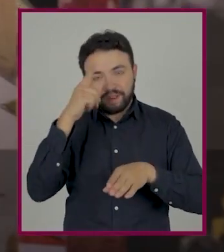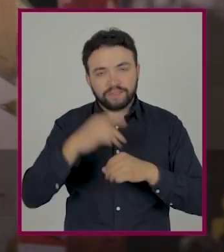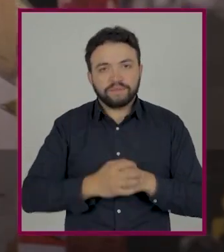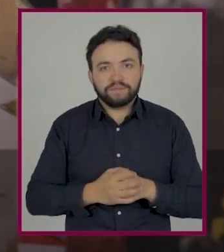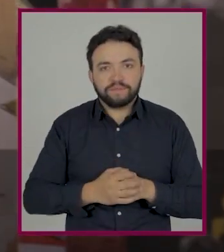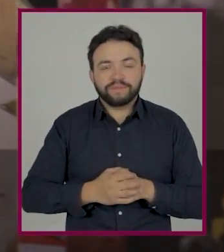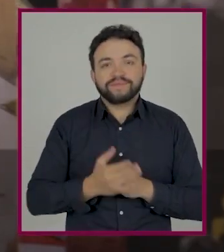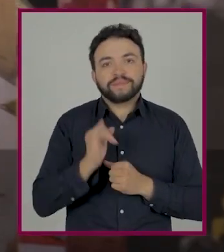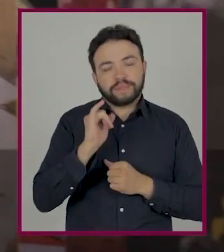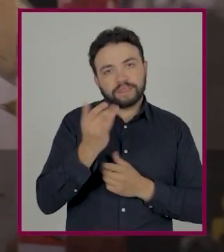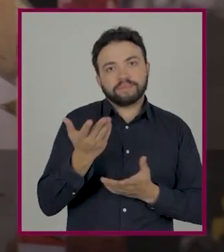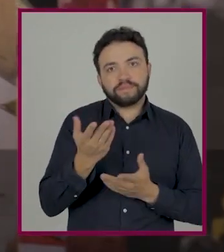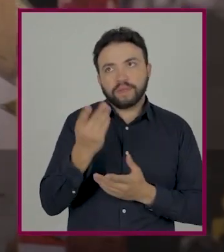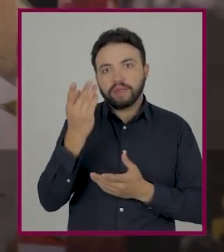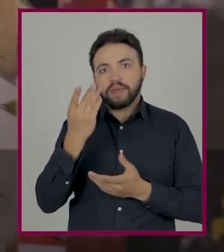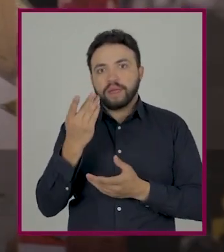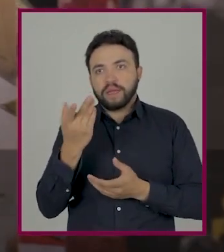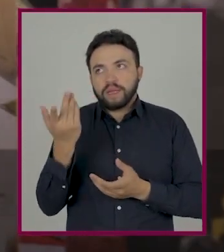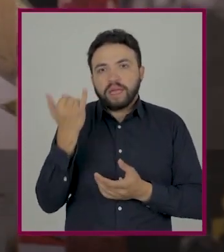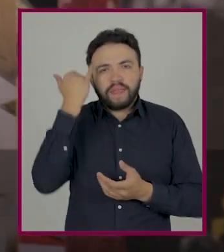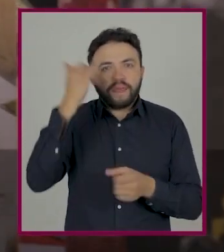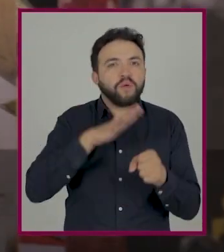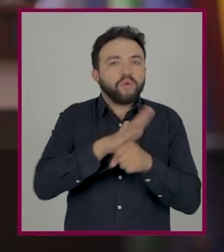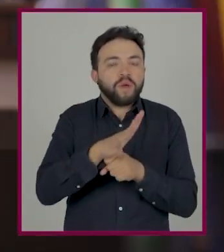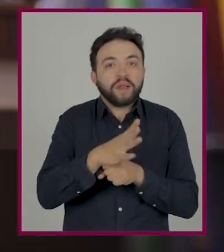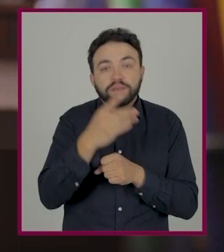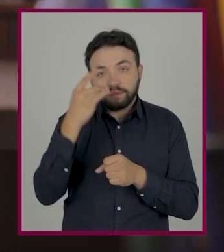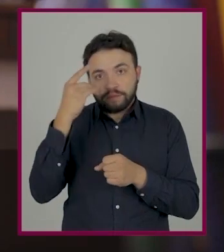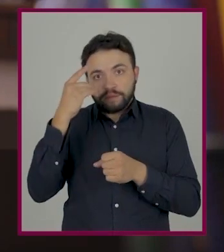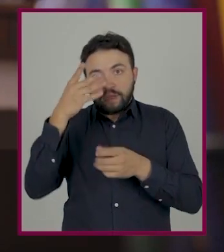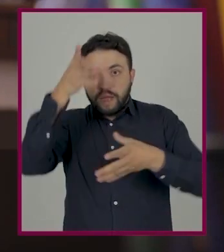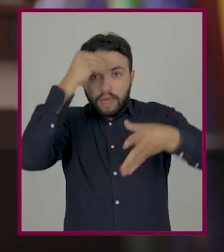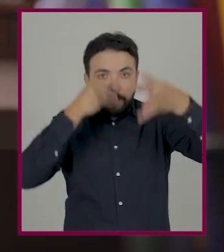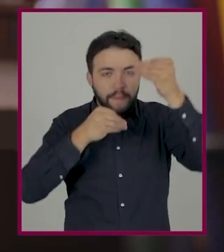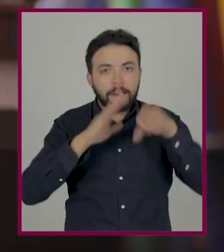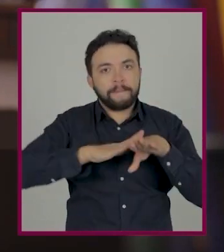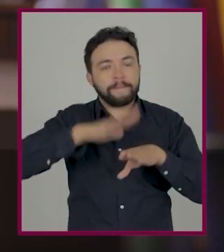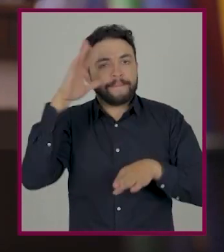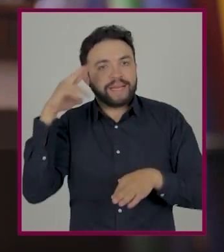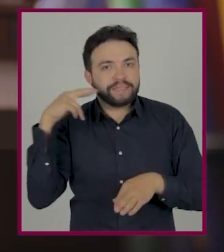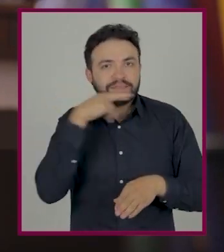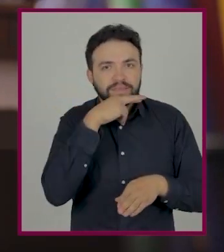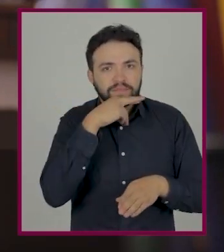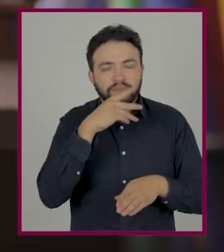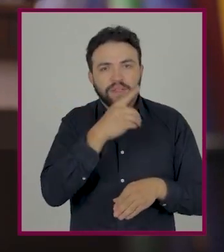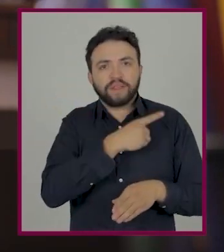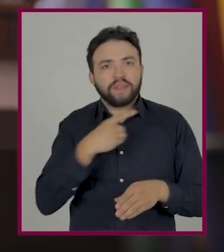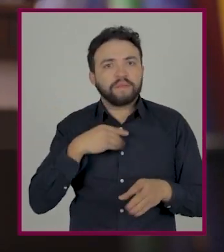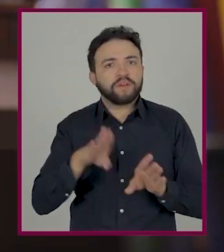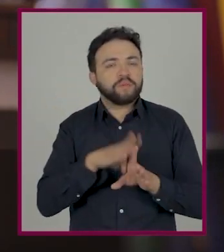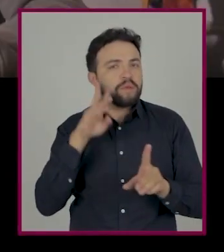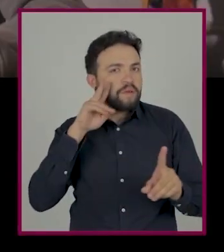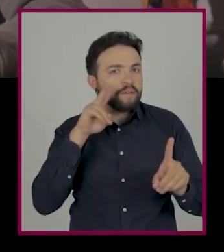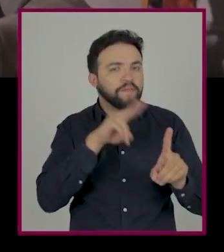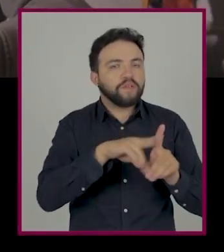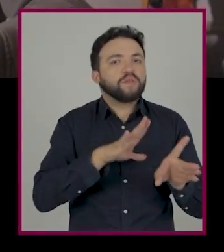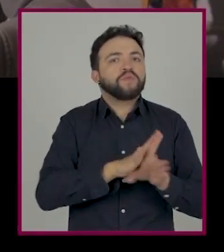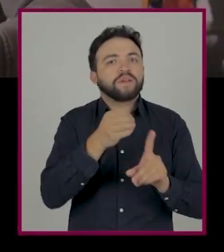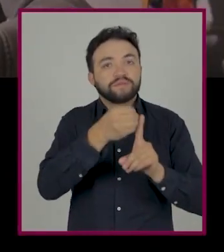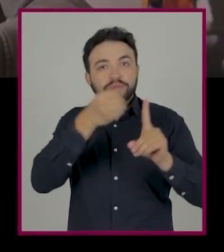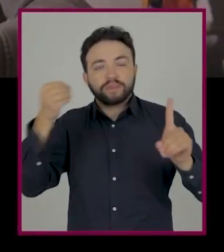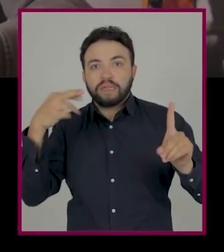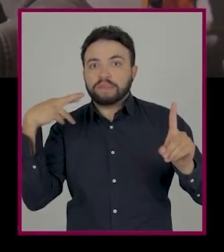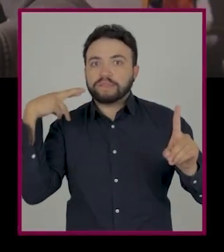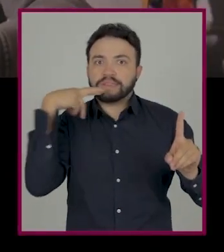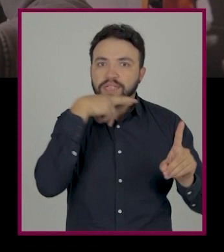idea es que el aprendizaje sea mucho más dinámico. Tienes que pensar en las ventajas que te dan estos organizadores. ¿Cómo